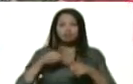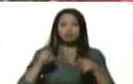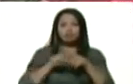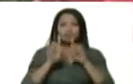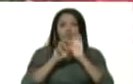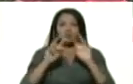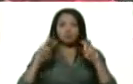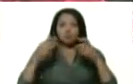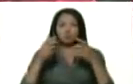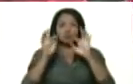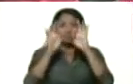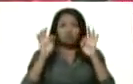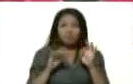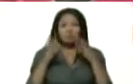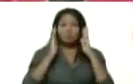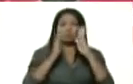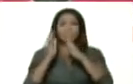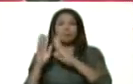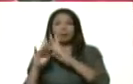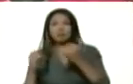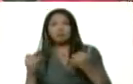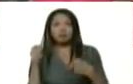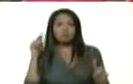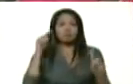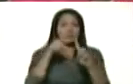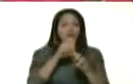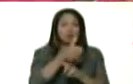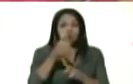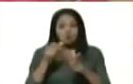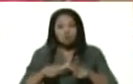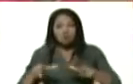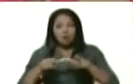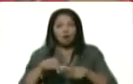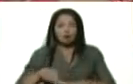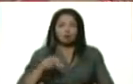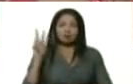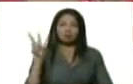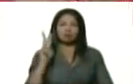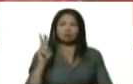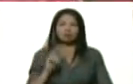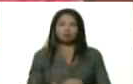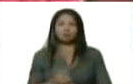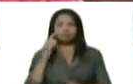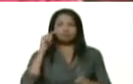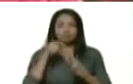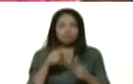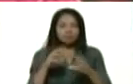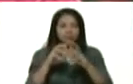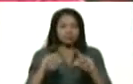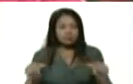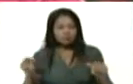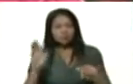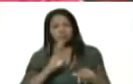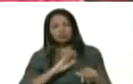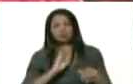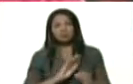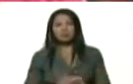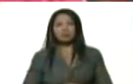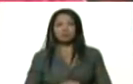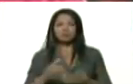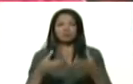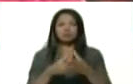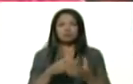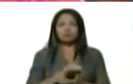la nueva forma organizativa para llegar a todos los rincones de Venezuela, que tiene que ver con la territorialización del